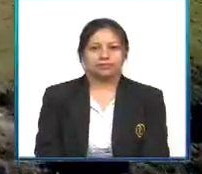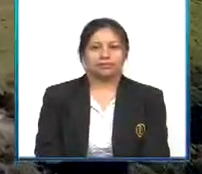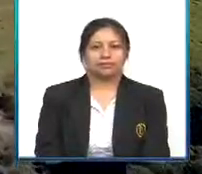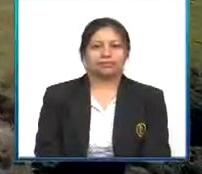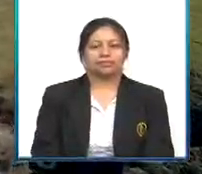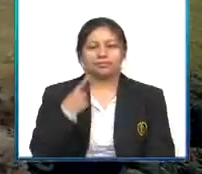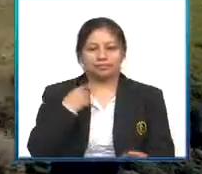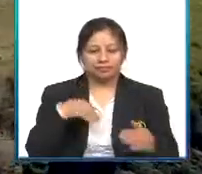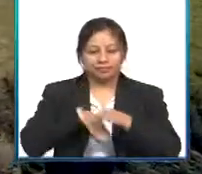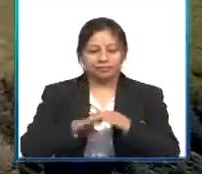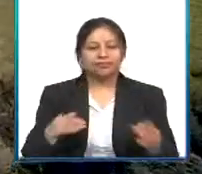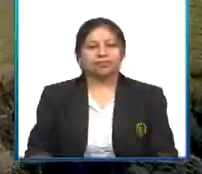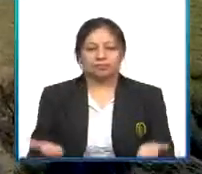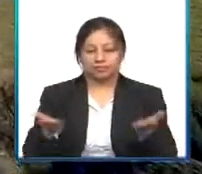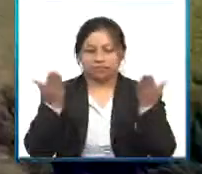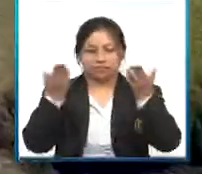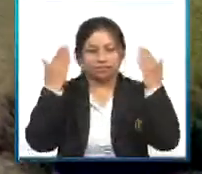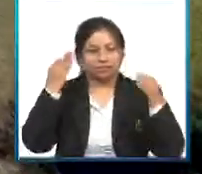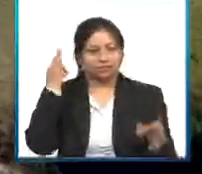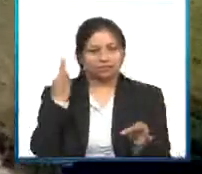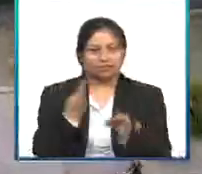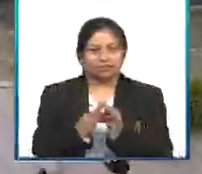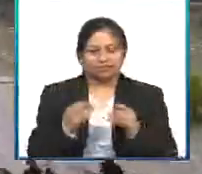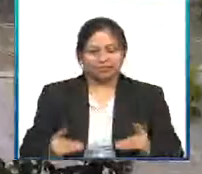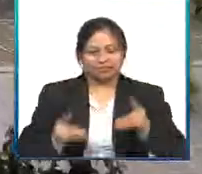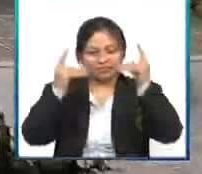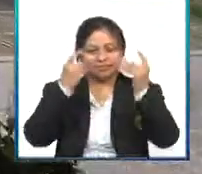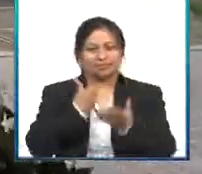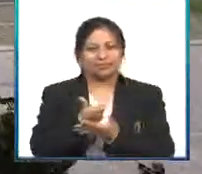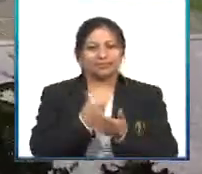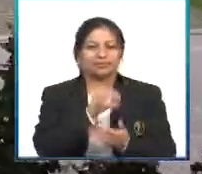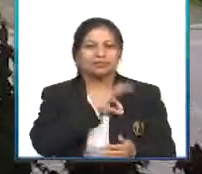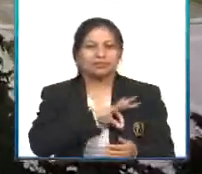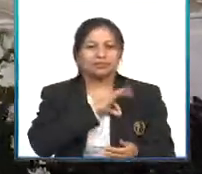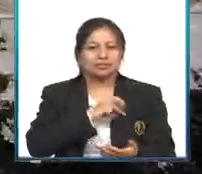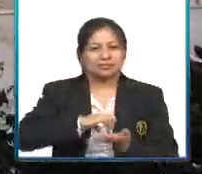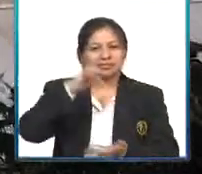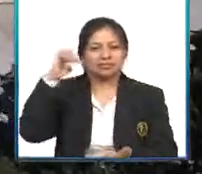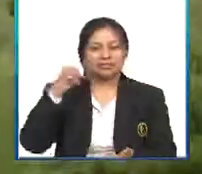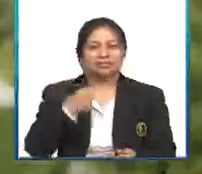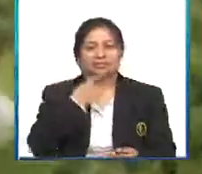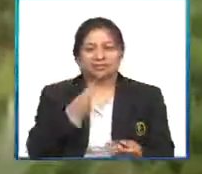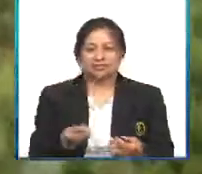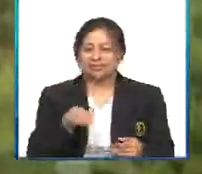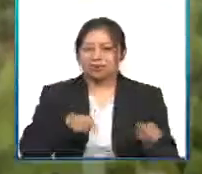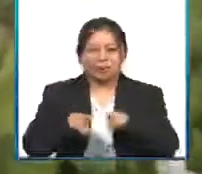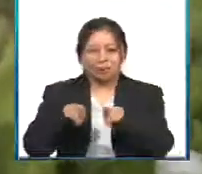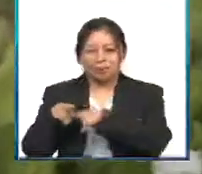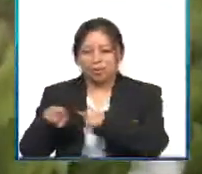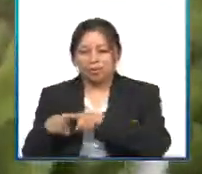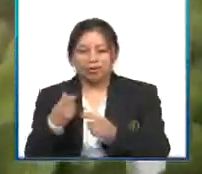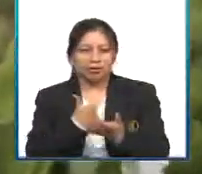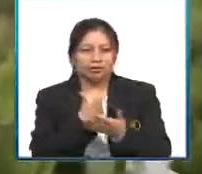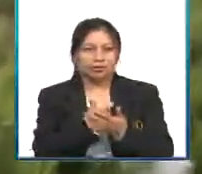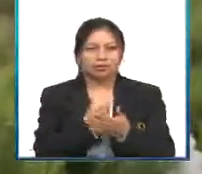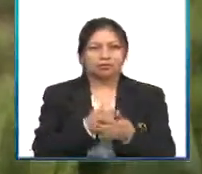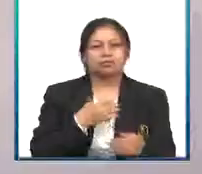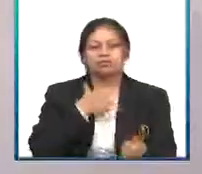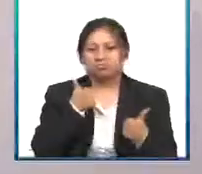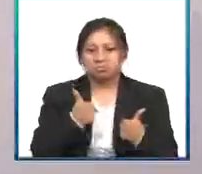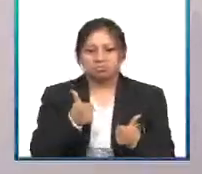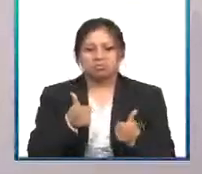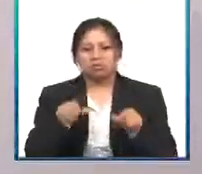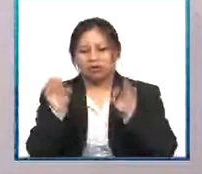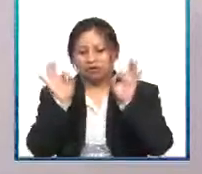La inversión en infraestructura resulta indispensable para el desarrollo económico y social de un país, ya que eleva la competitividad de la economía al satisfacer